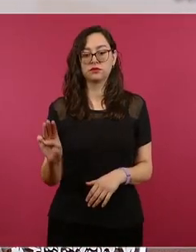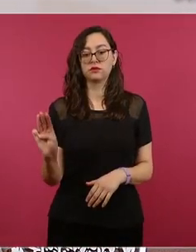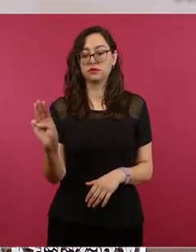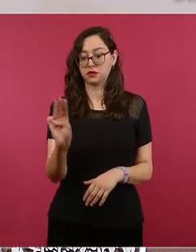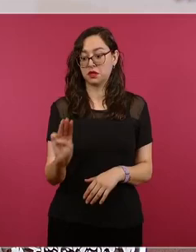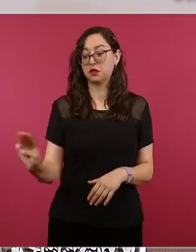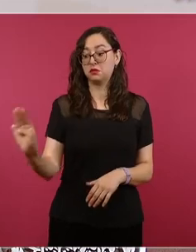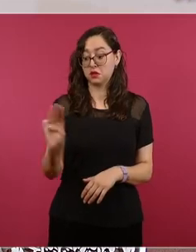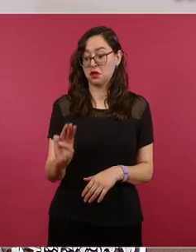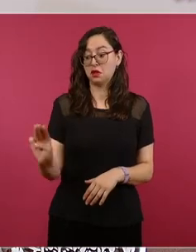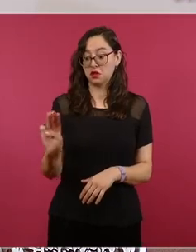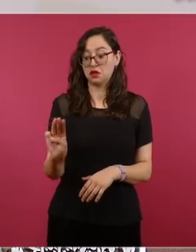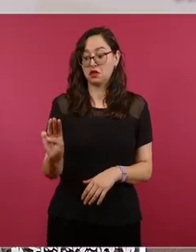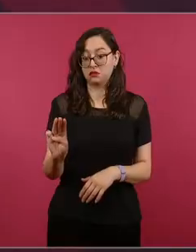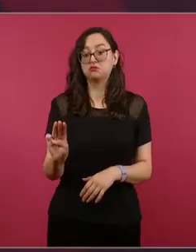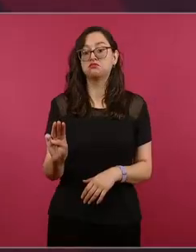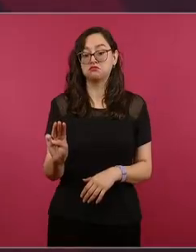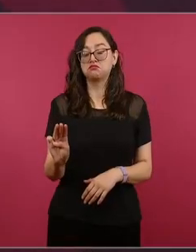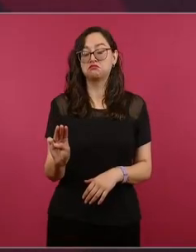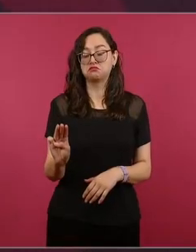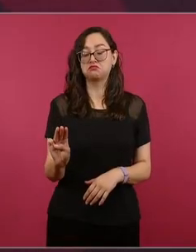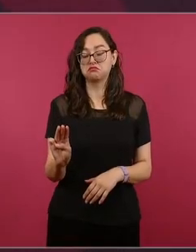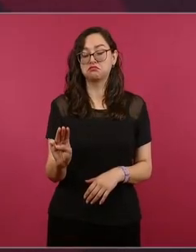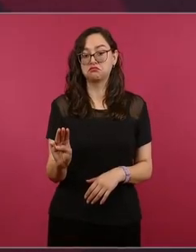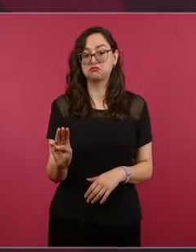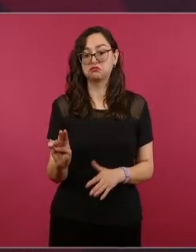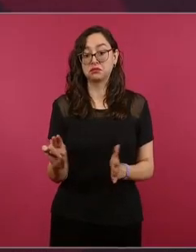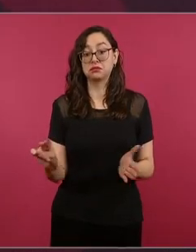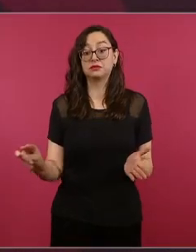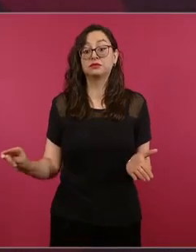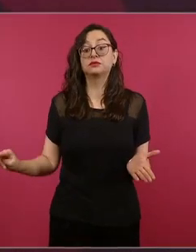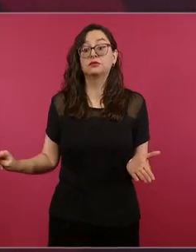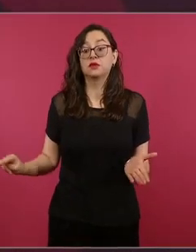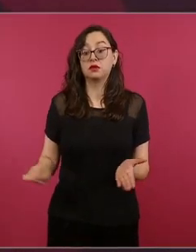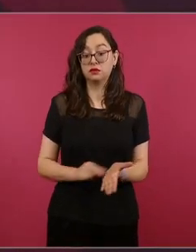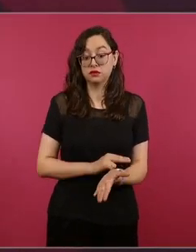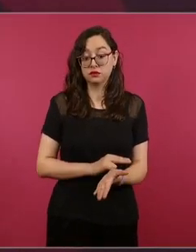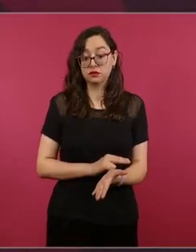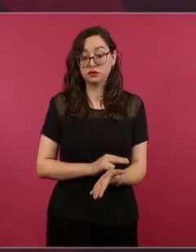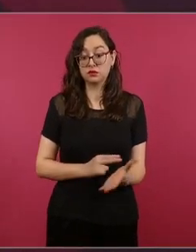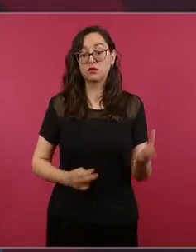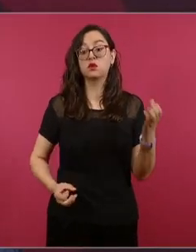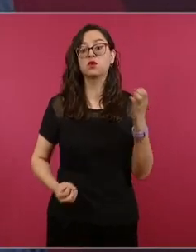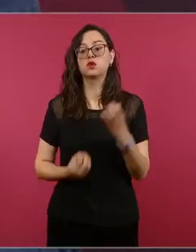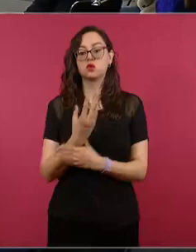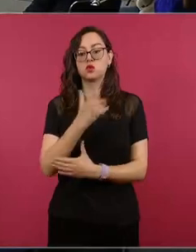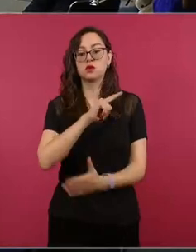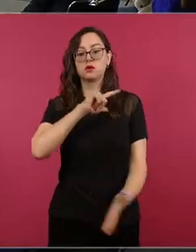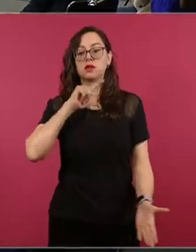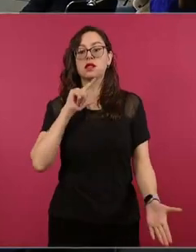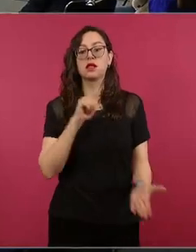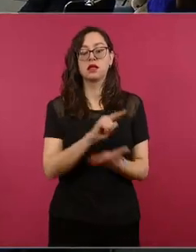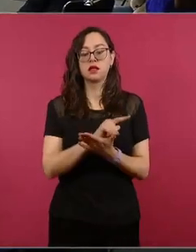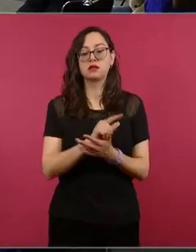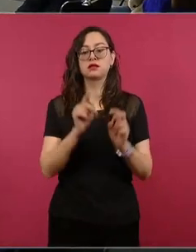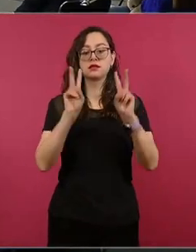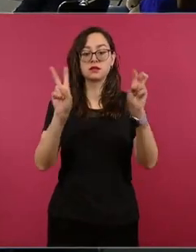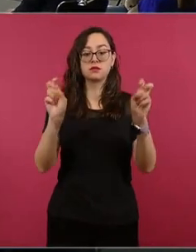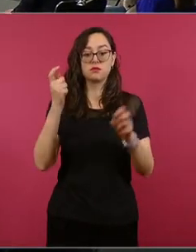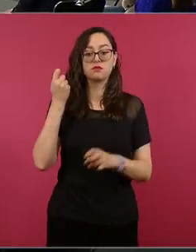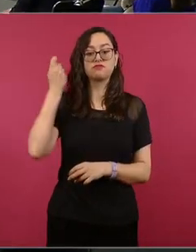firme ya la ley de las pensiones